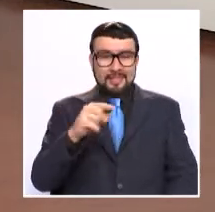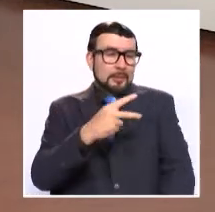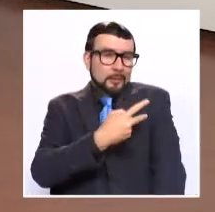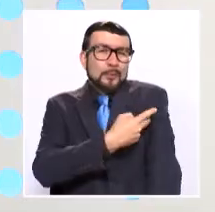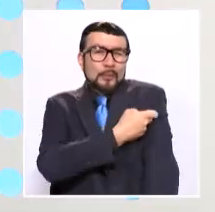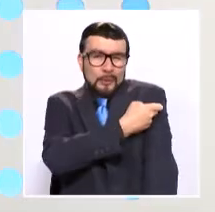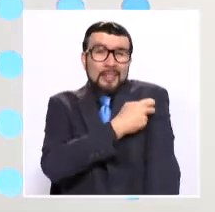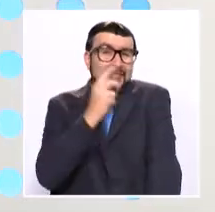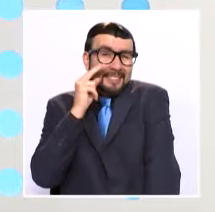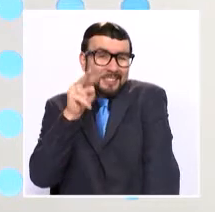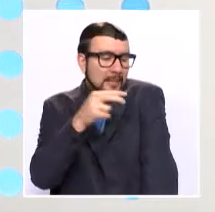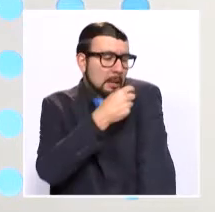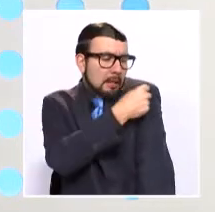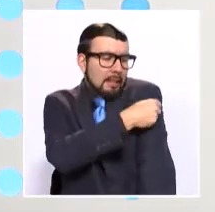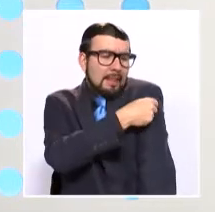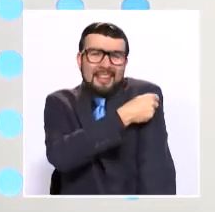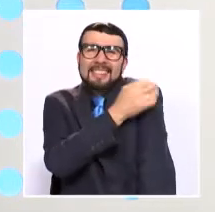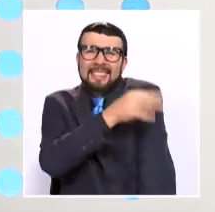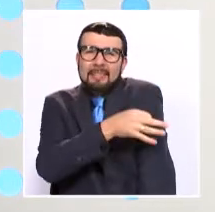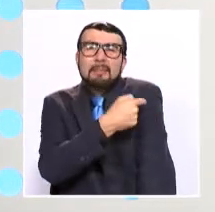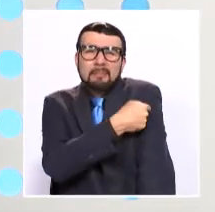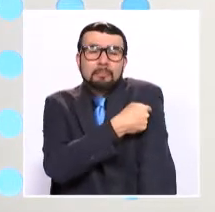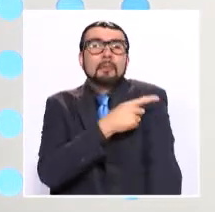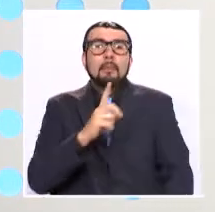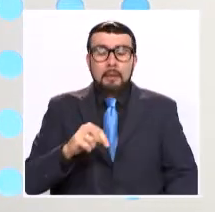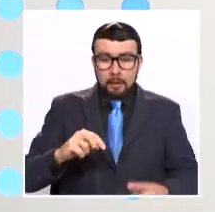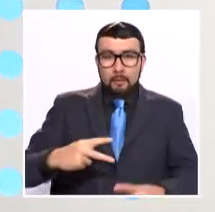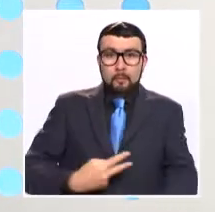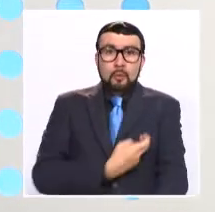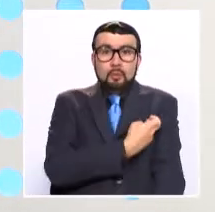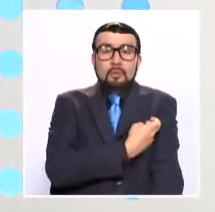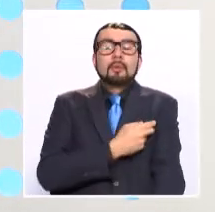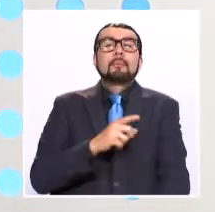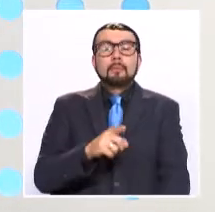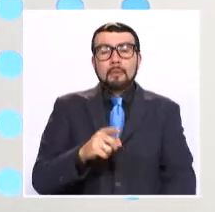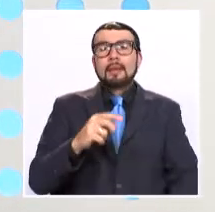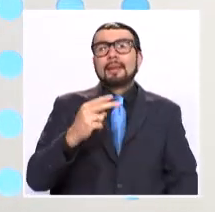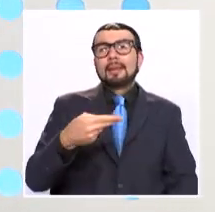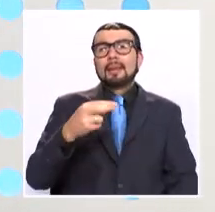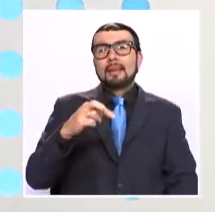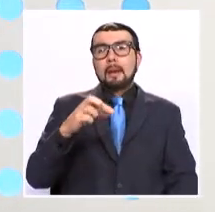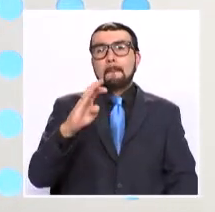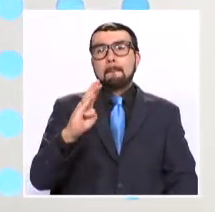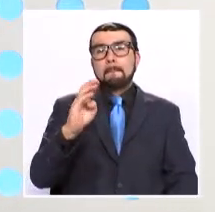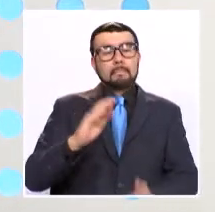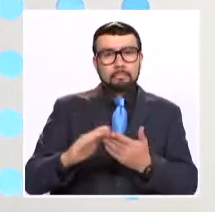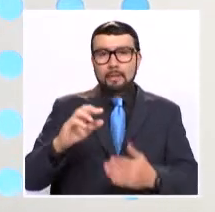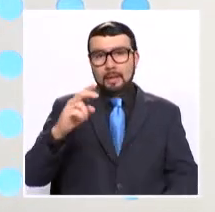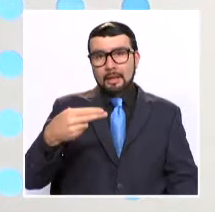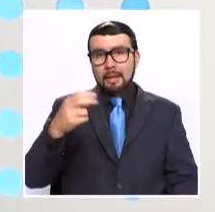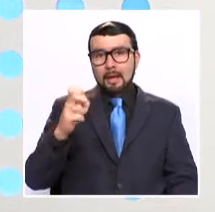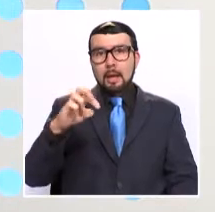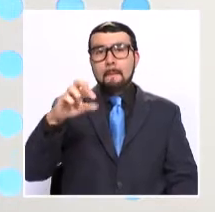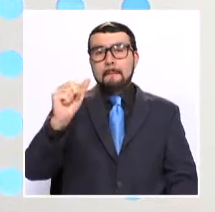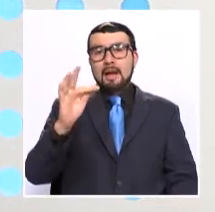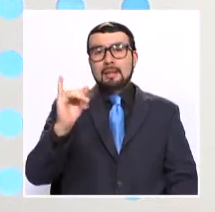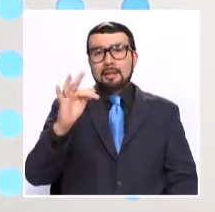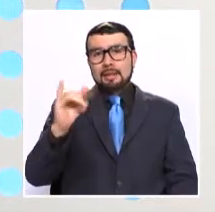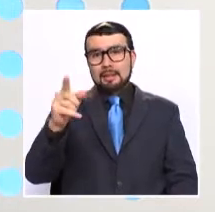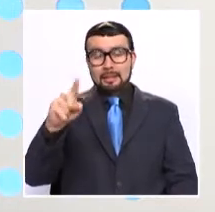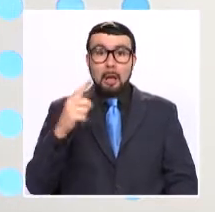genera cicatriz. Y la primera dosis de hepatitis B. Es el esquema inicial. Ya a partir de ahí arrancamos